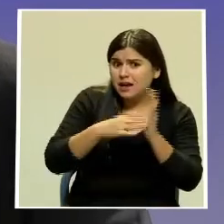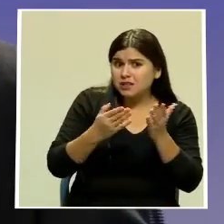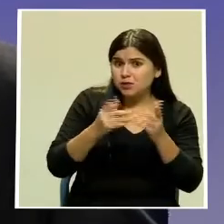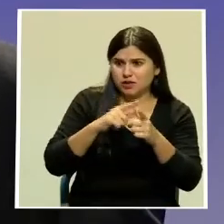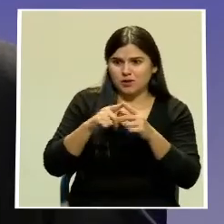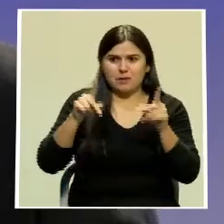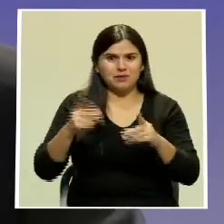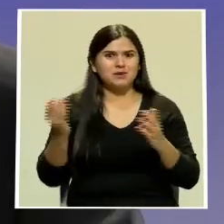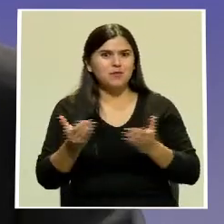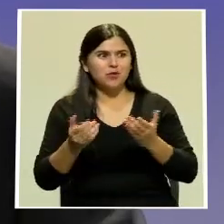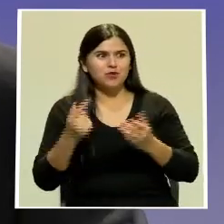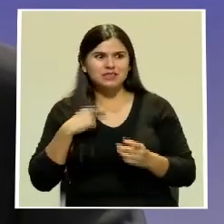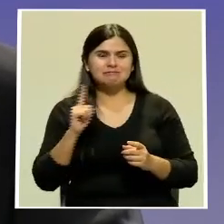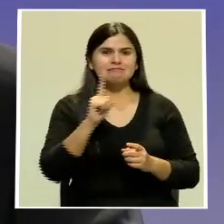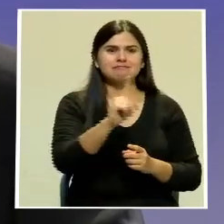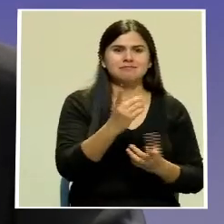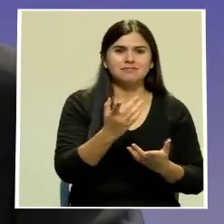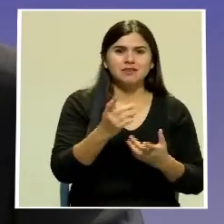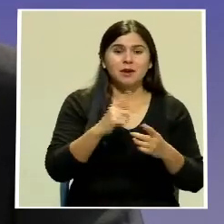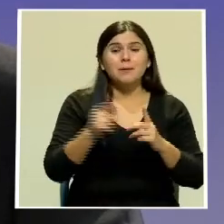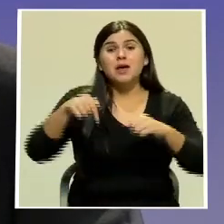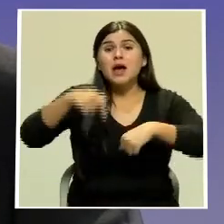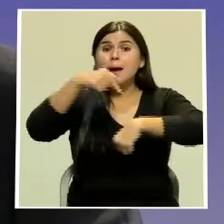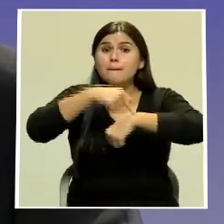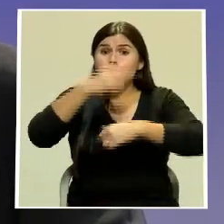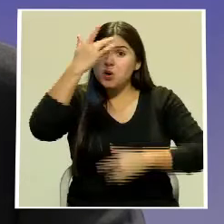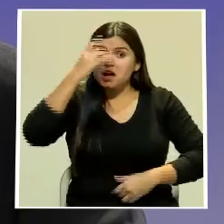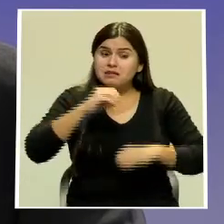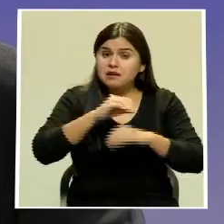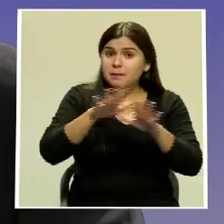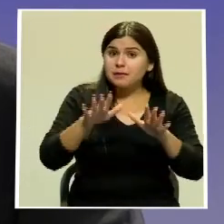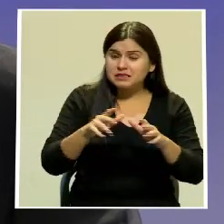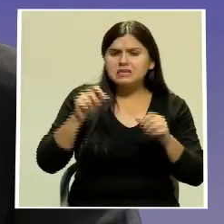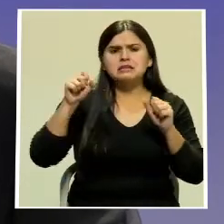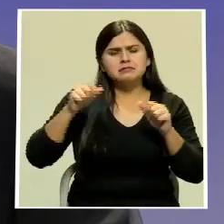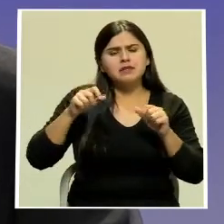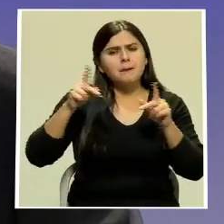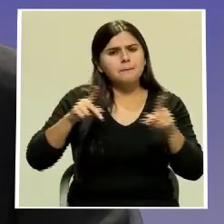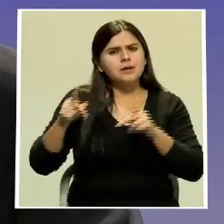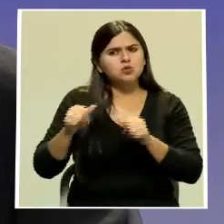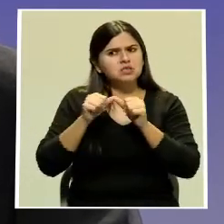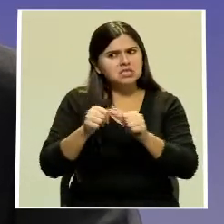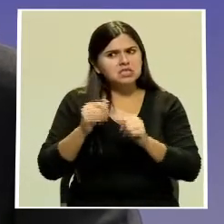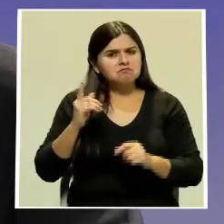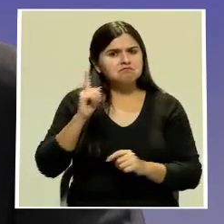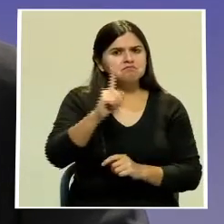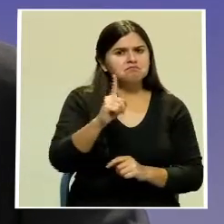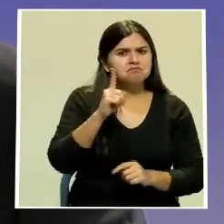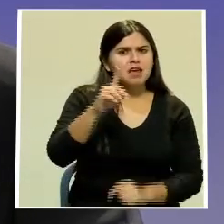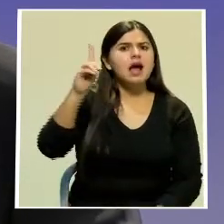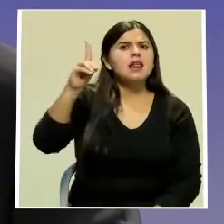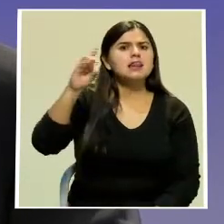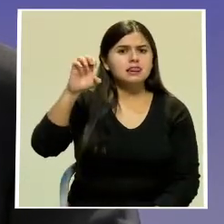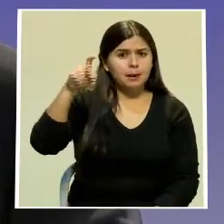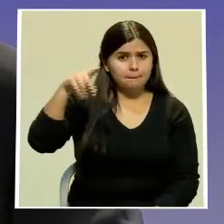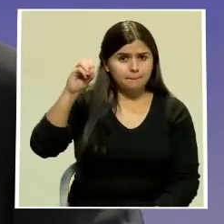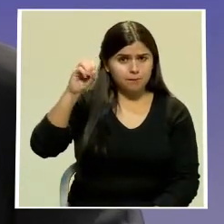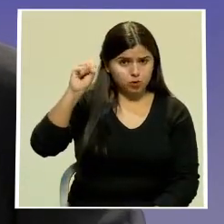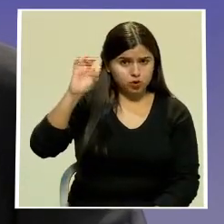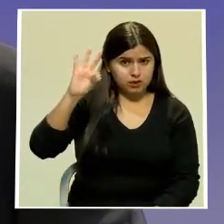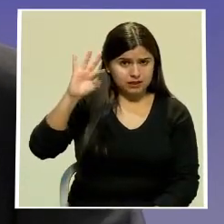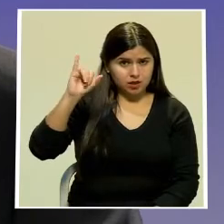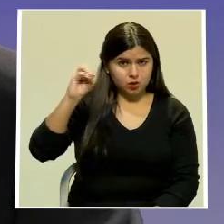En épocas de la pandemia sigue la gente asistiendo al depósito. Me parece que es un dinamizador apropiado. Recientemente, en este